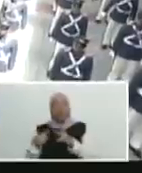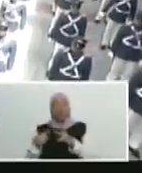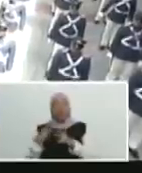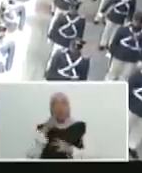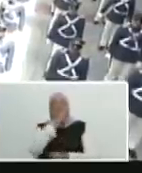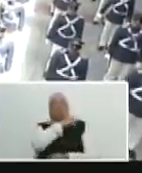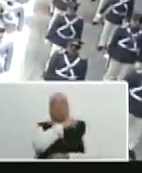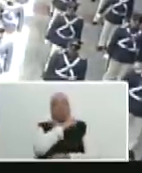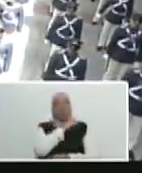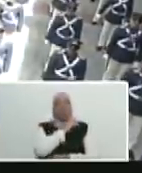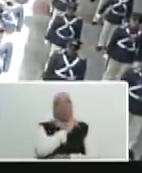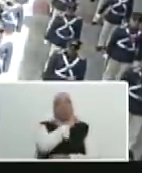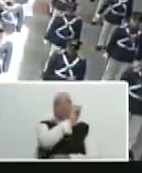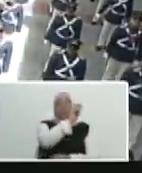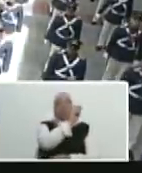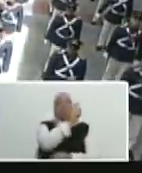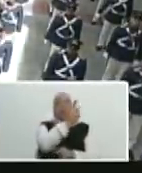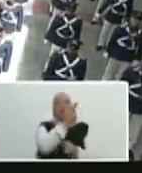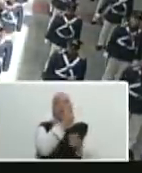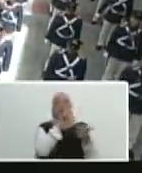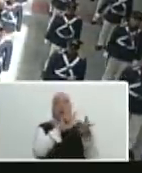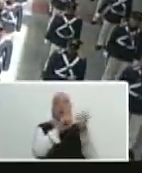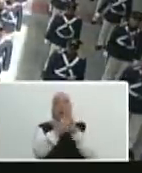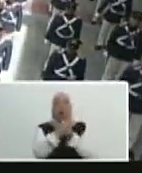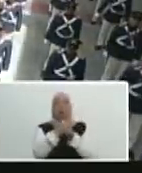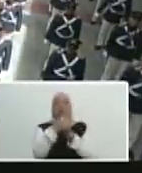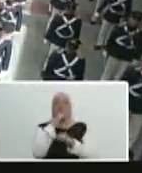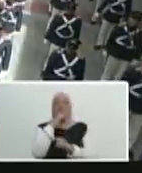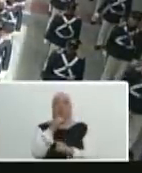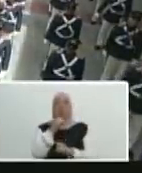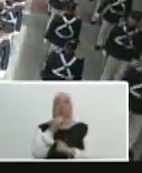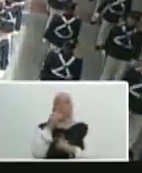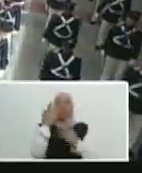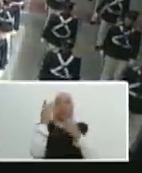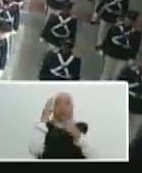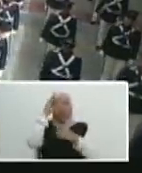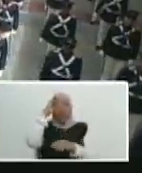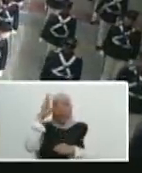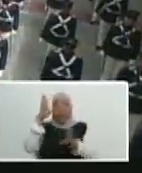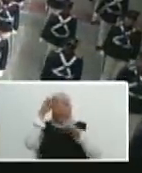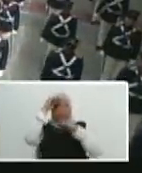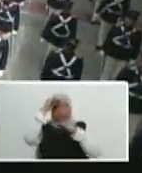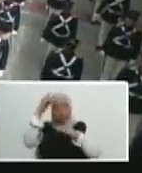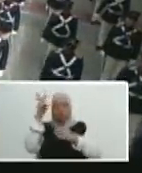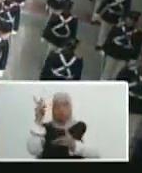componentes salientes y entrantes. ¡Atención! ¡Tierra!